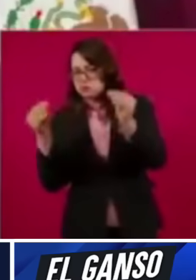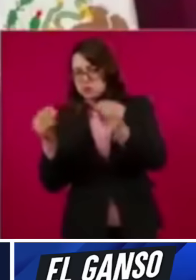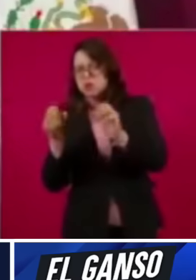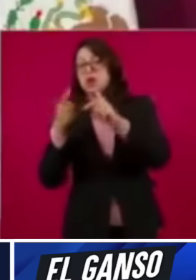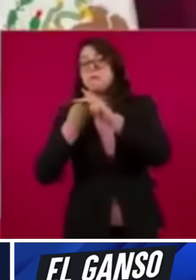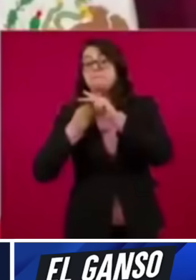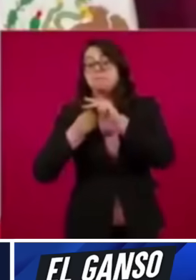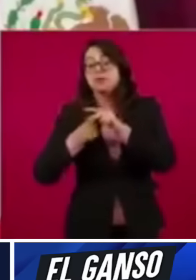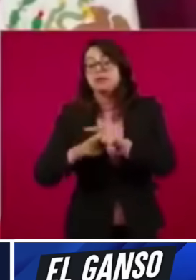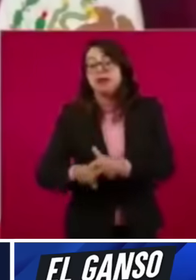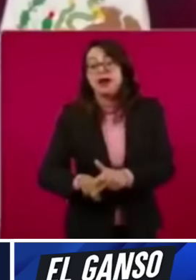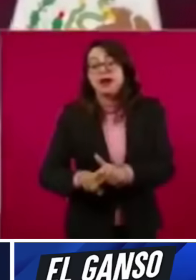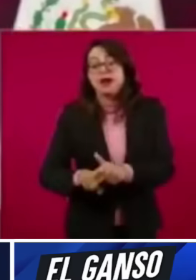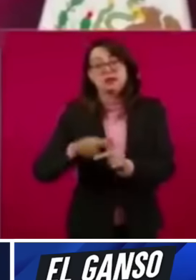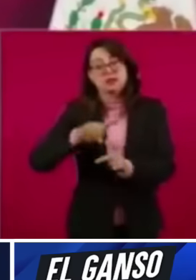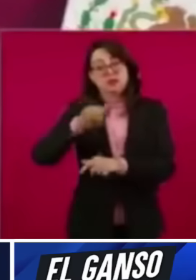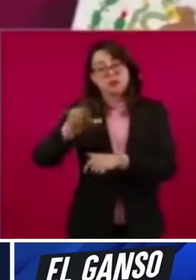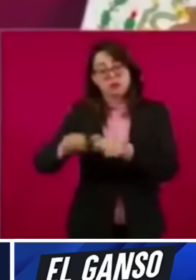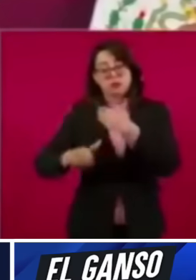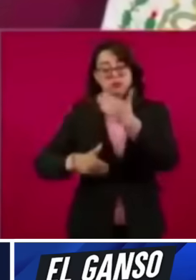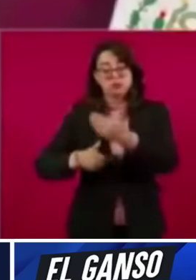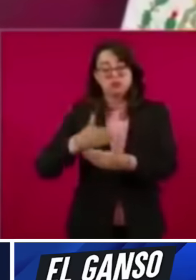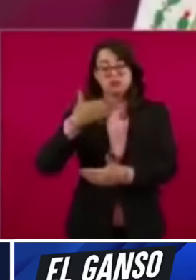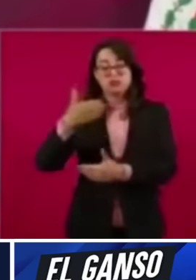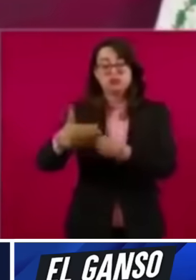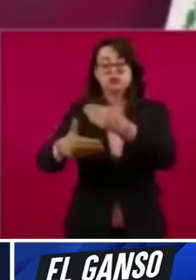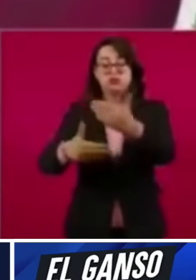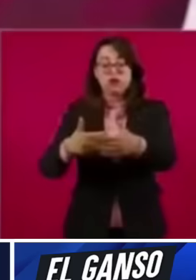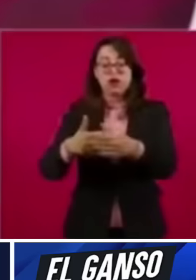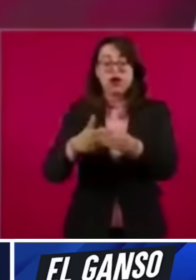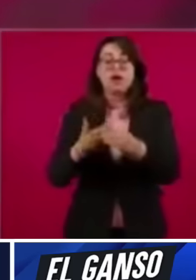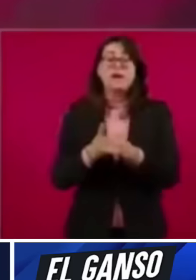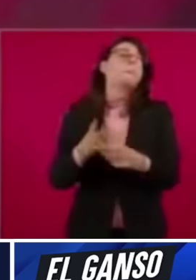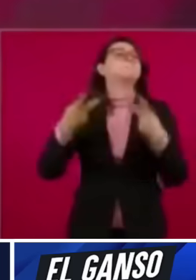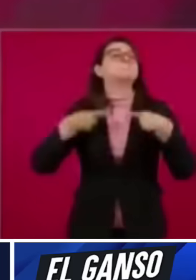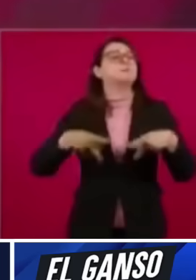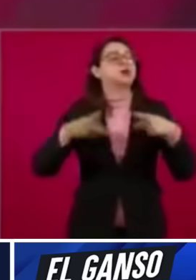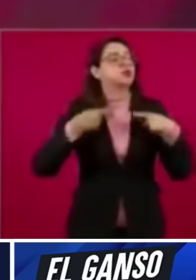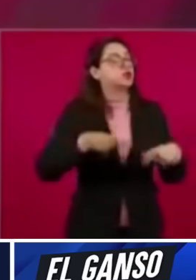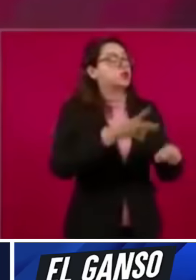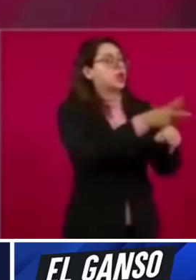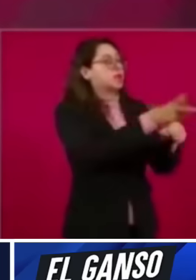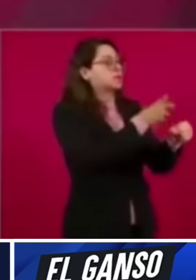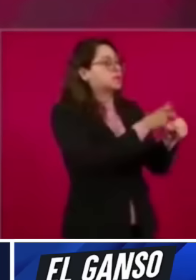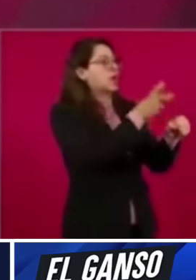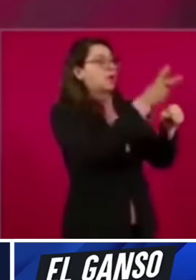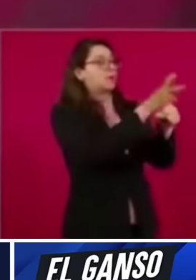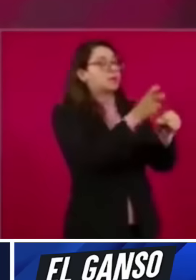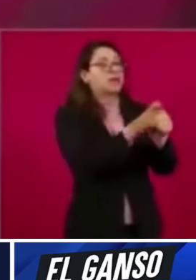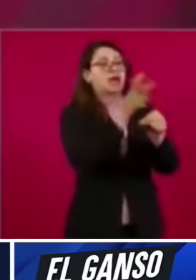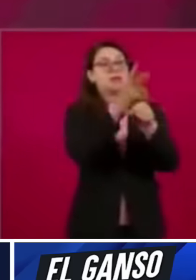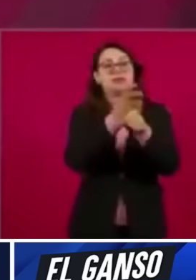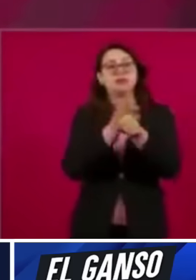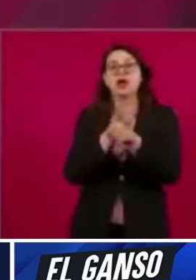y que incluso se invite a todos y se revise qué pasa